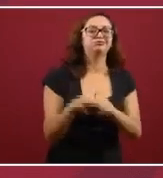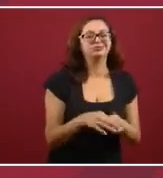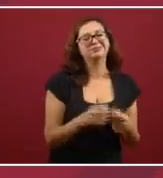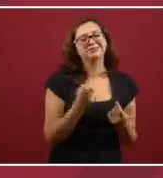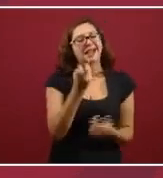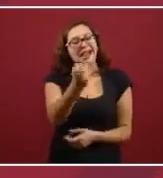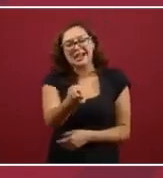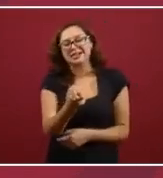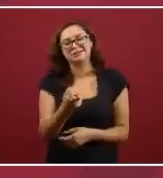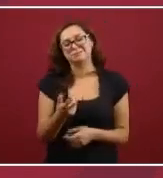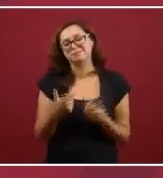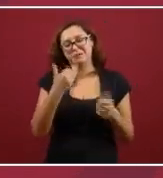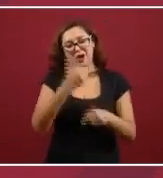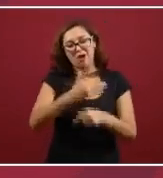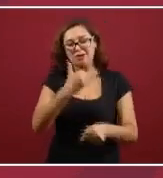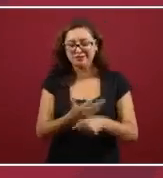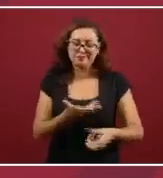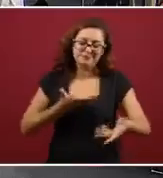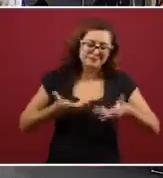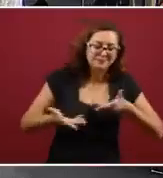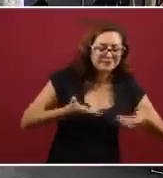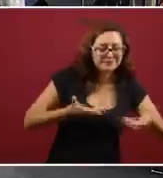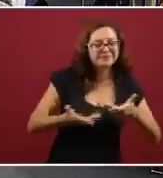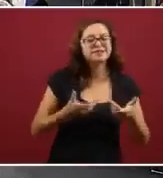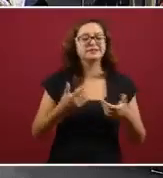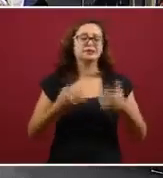reactiva esta negociación.